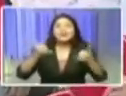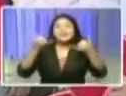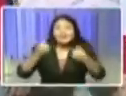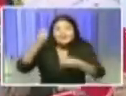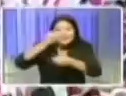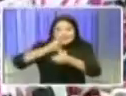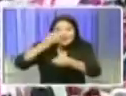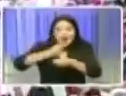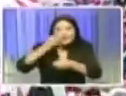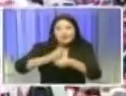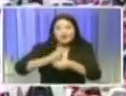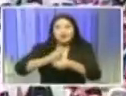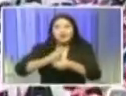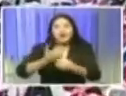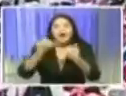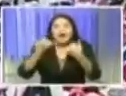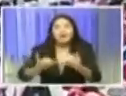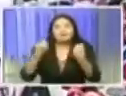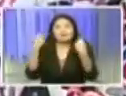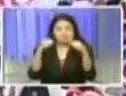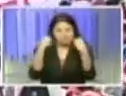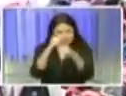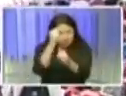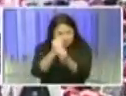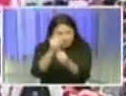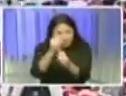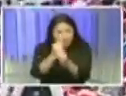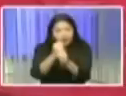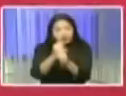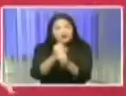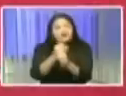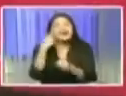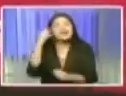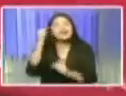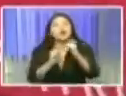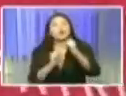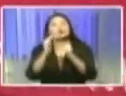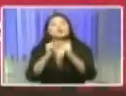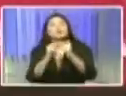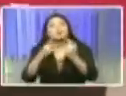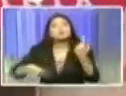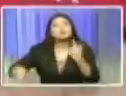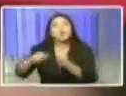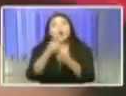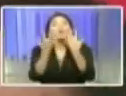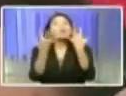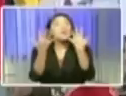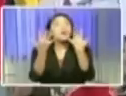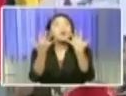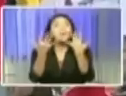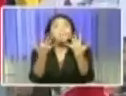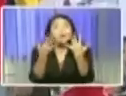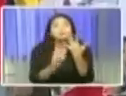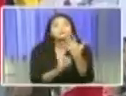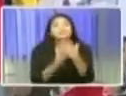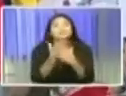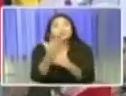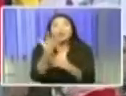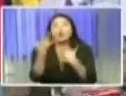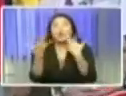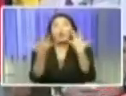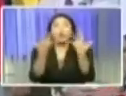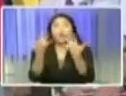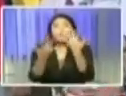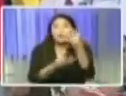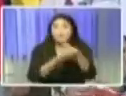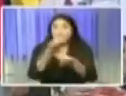el trabajo, en el trabajo, en la construcción con las manos, en la creación con las